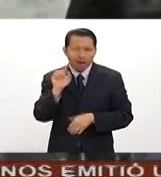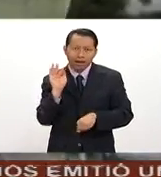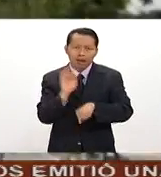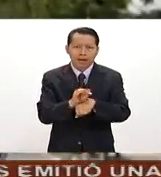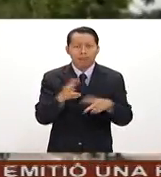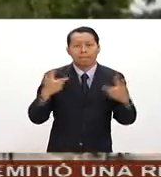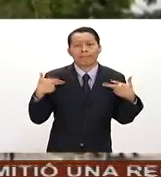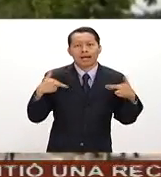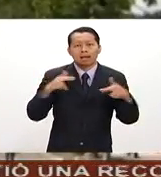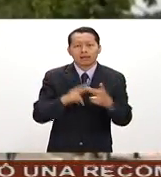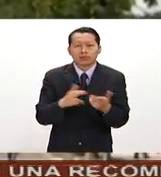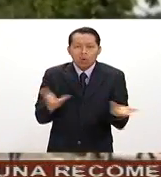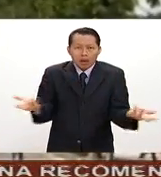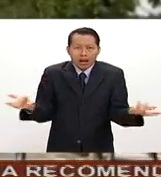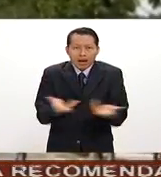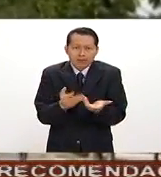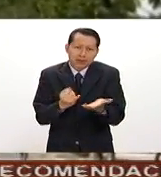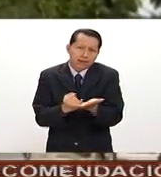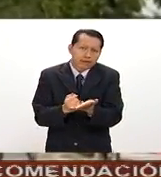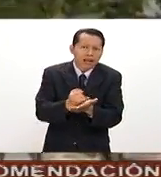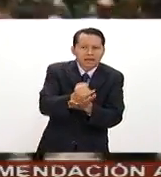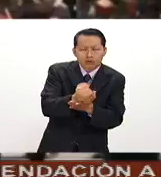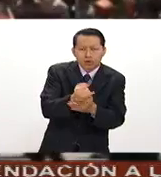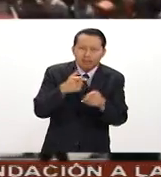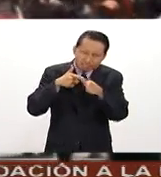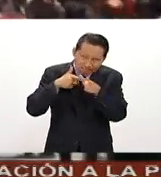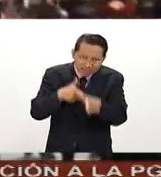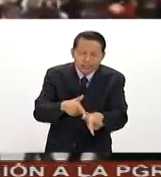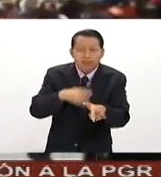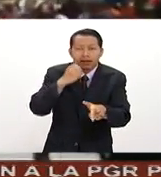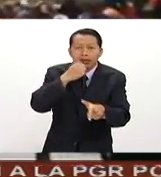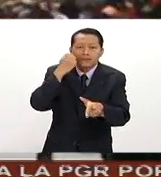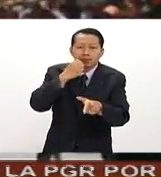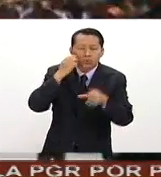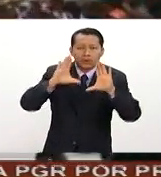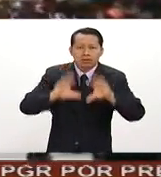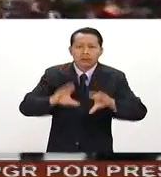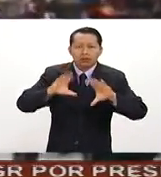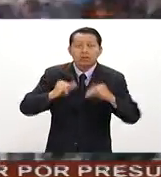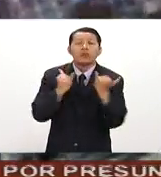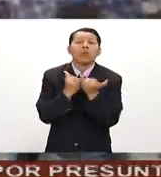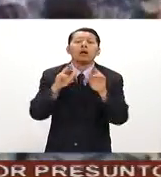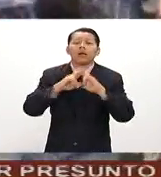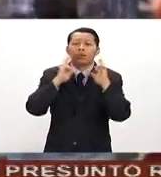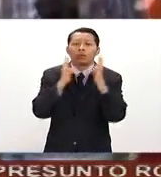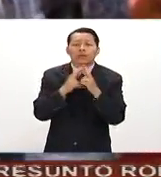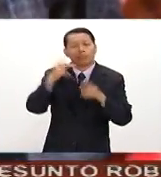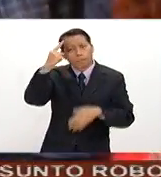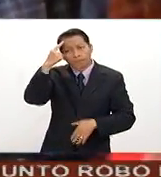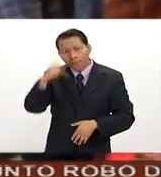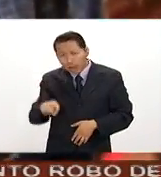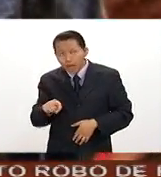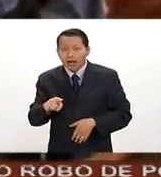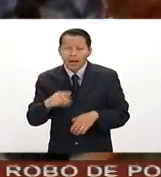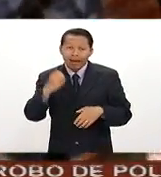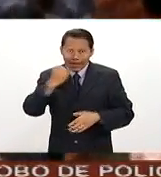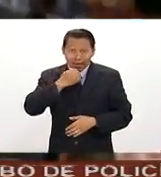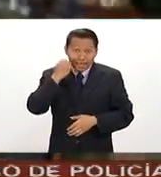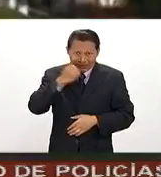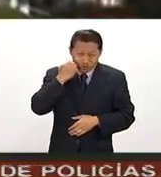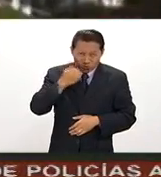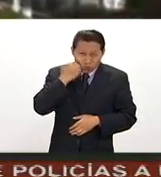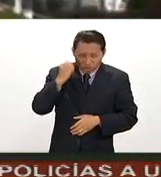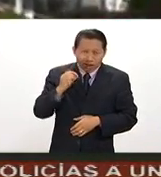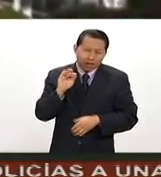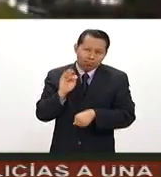profesores que decidieron más bien continuar dando clases, así como de unirse para cuidar que las escuelas